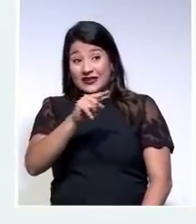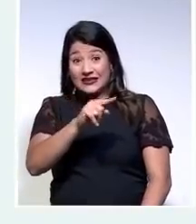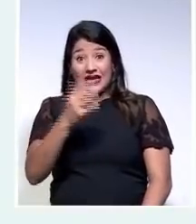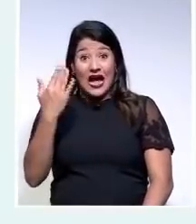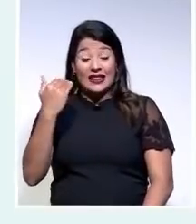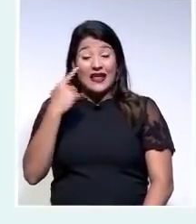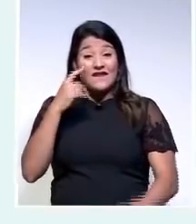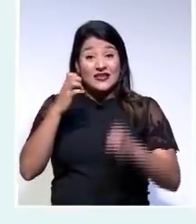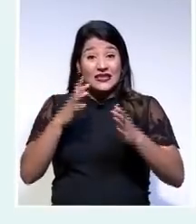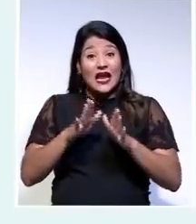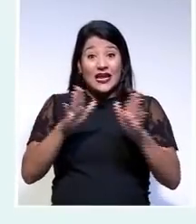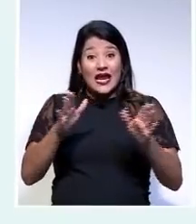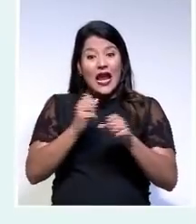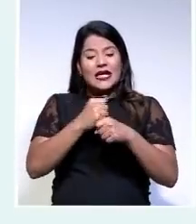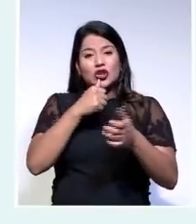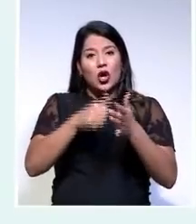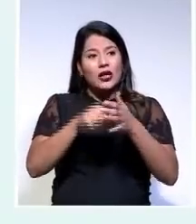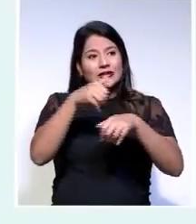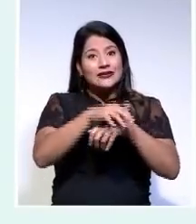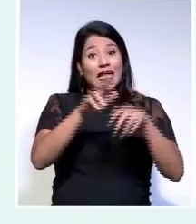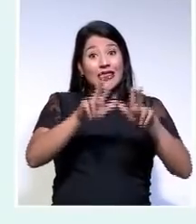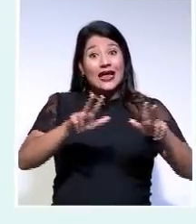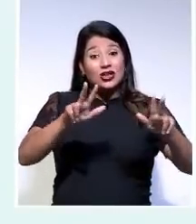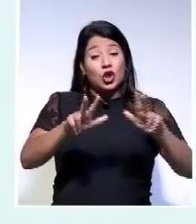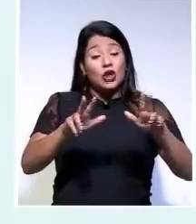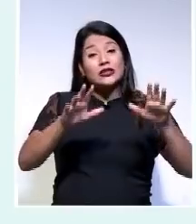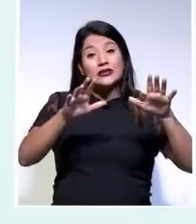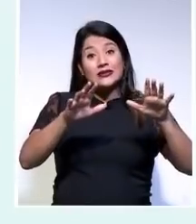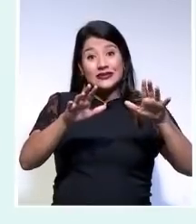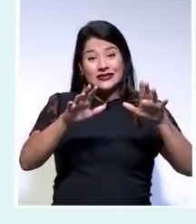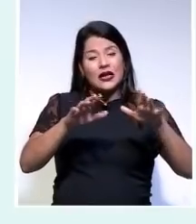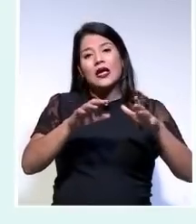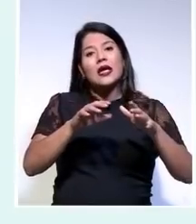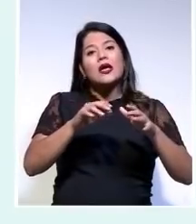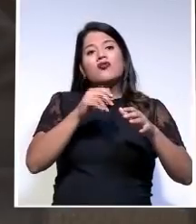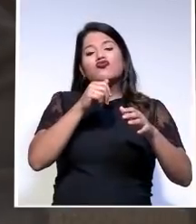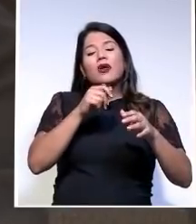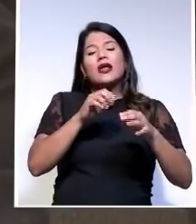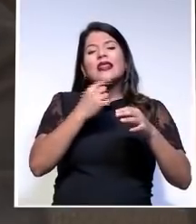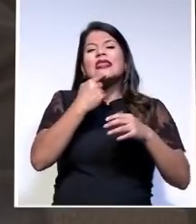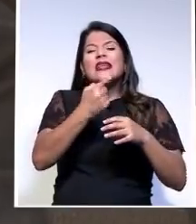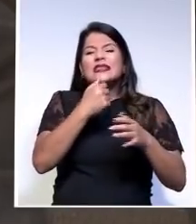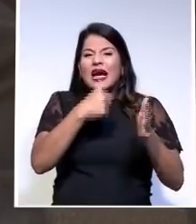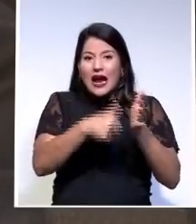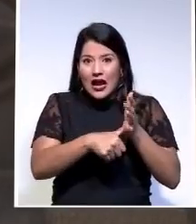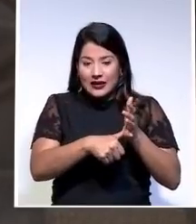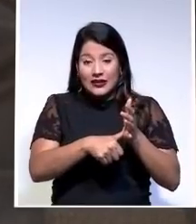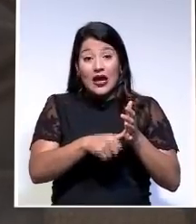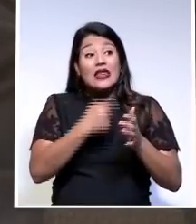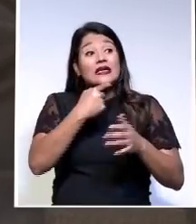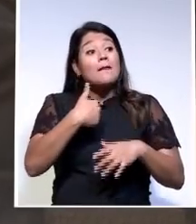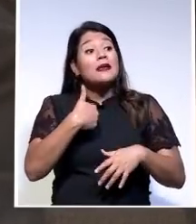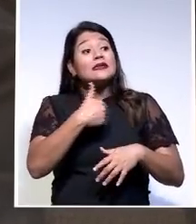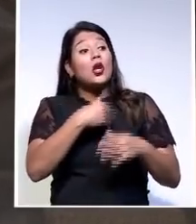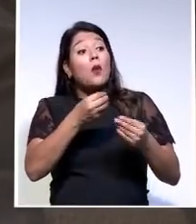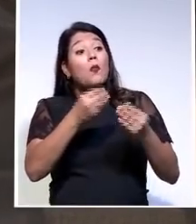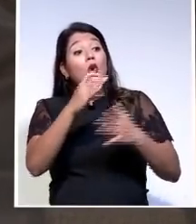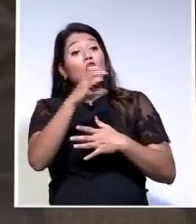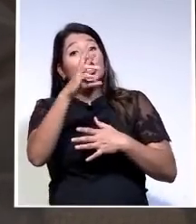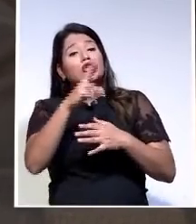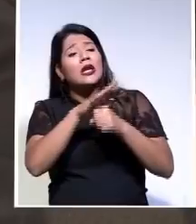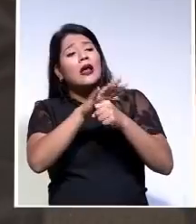envió a la Relatoría Especial de las Naciones Unidas sobre Independencia de Magistrados y Abogados, donde aseguró que el Ministerio Público de Costa Rica recibe